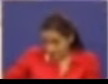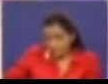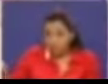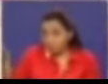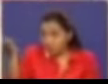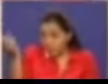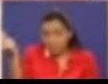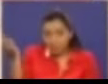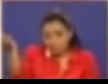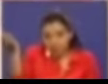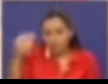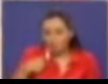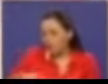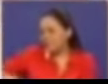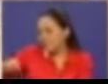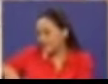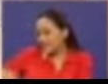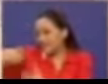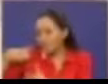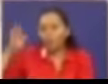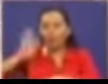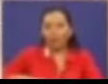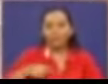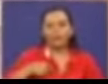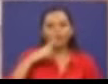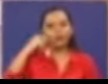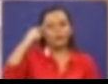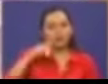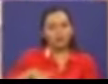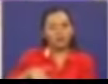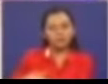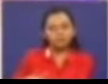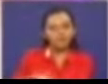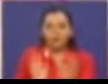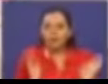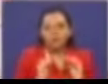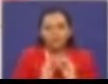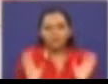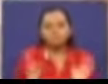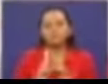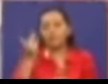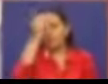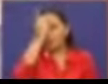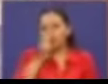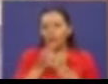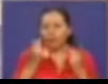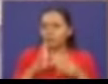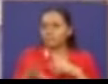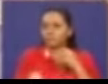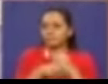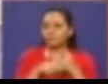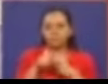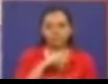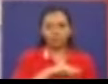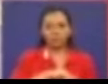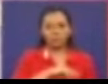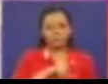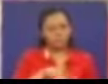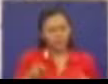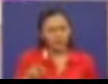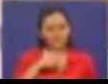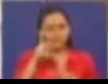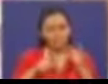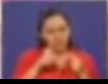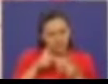comete. Todo es culpa del gobierno central y alguna vez es por respaldar a los municipios. Es decir, la deuda que adquieren los municipios, las